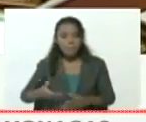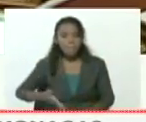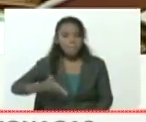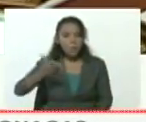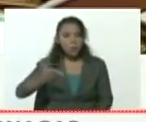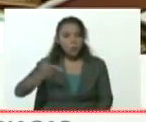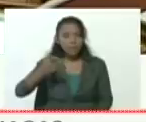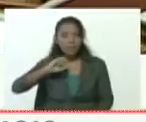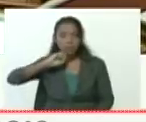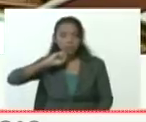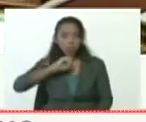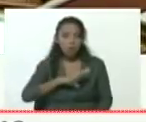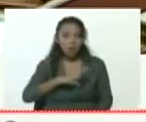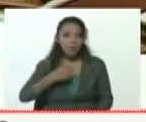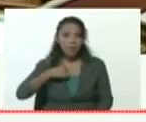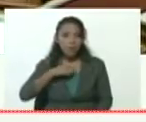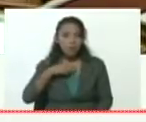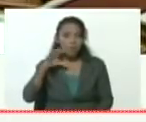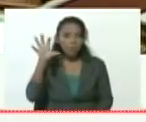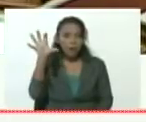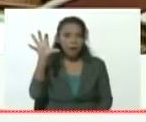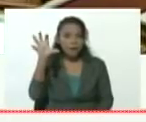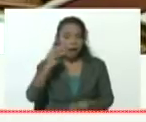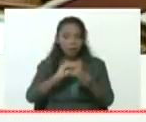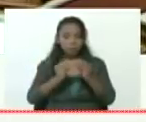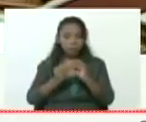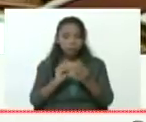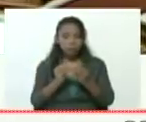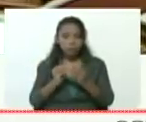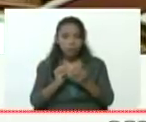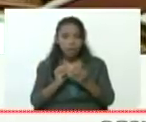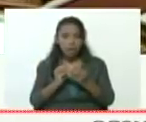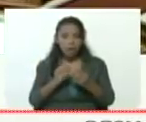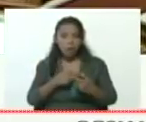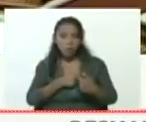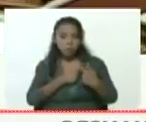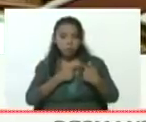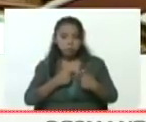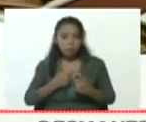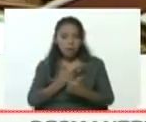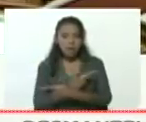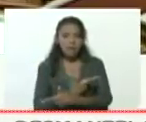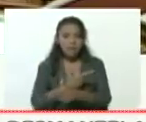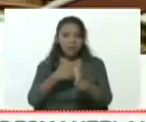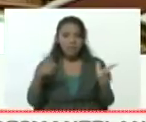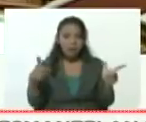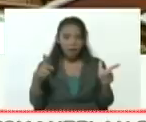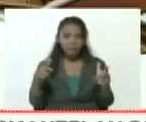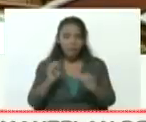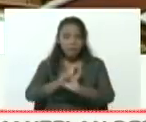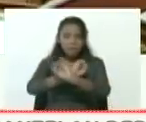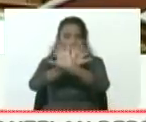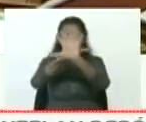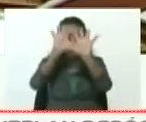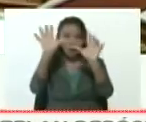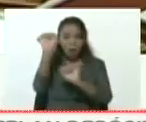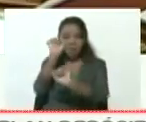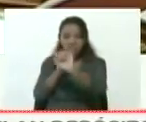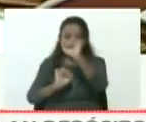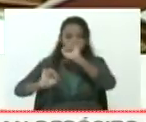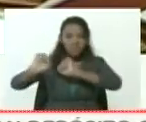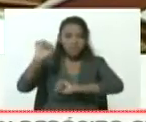historia republicana de nuestro país, al formar corazones para la libertad, la claridad para la defensa de la